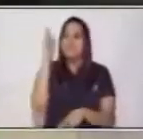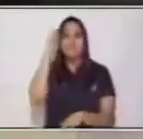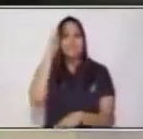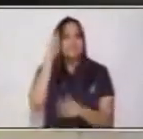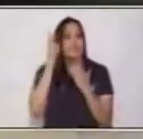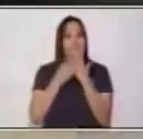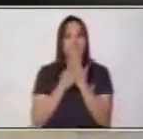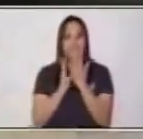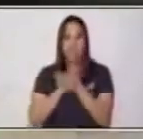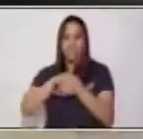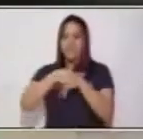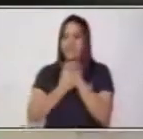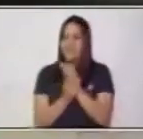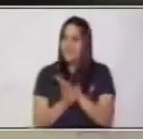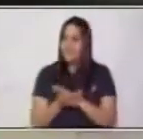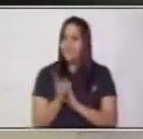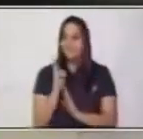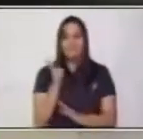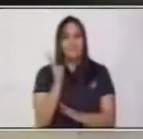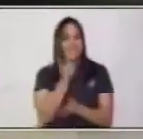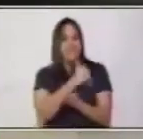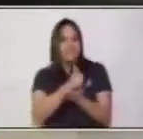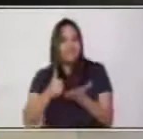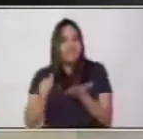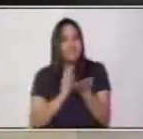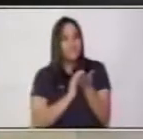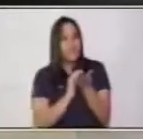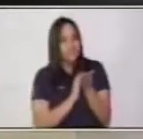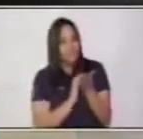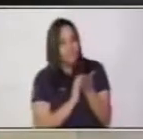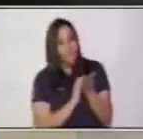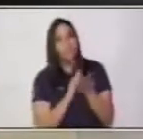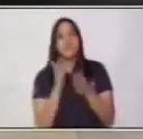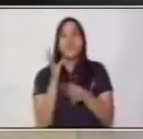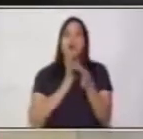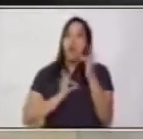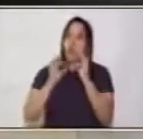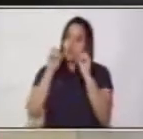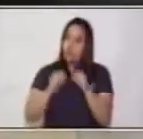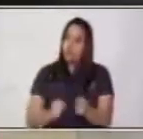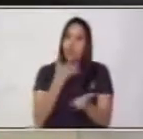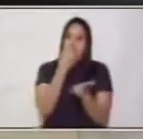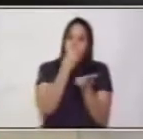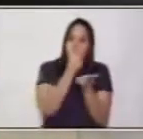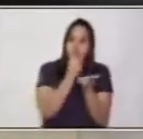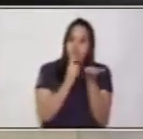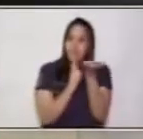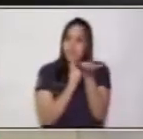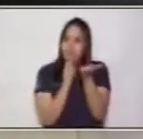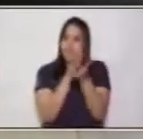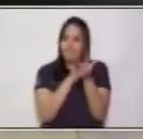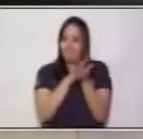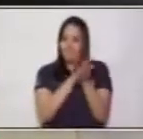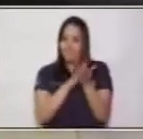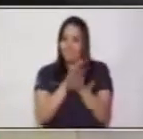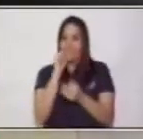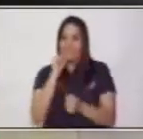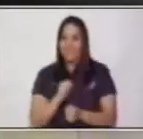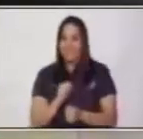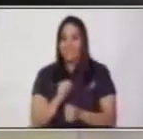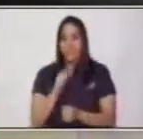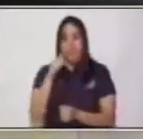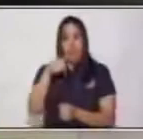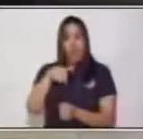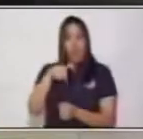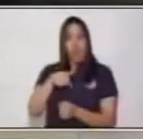que laves tus manos constantemente con agua y jabón, o bien utiliza tu alcohol en gel. En esta